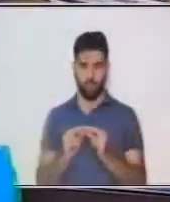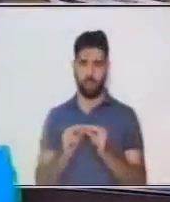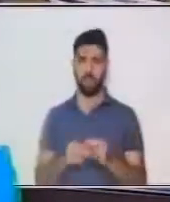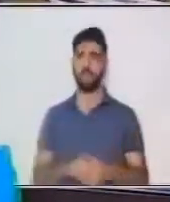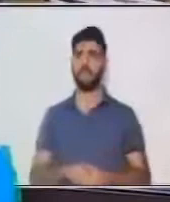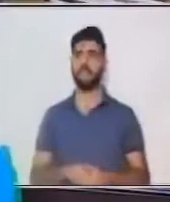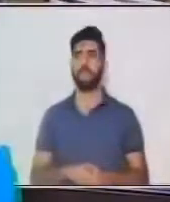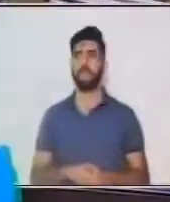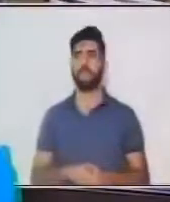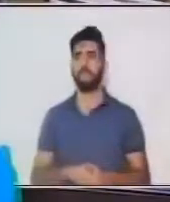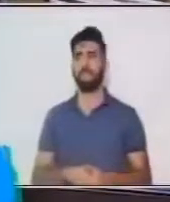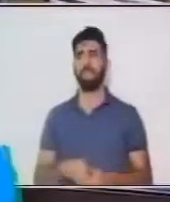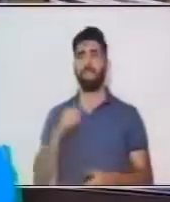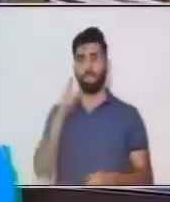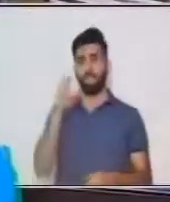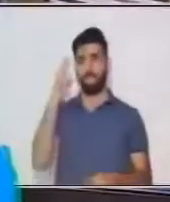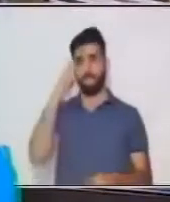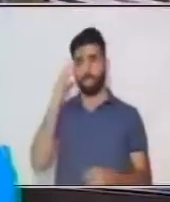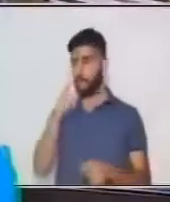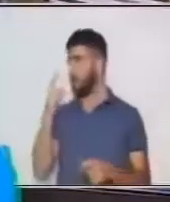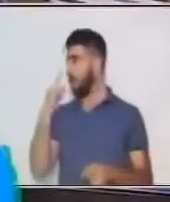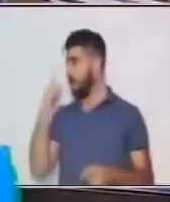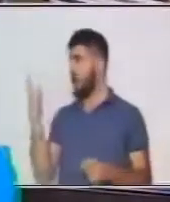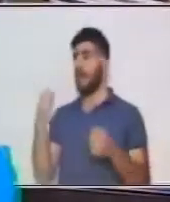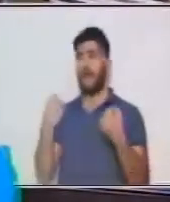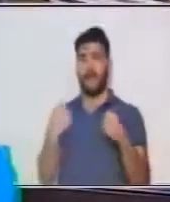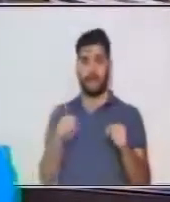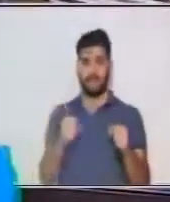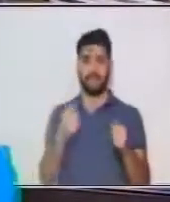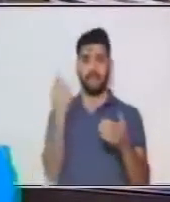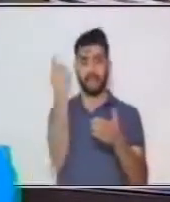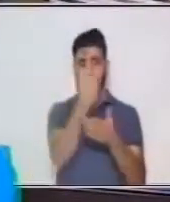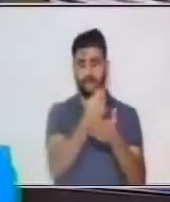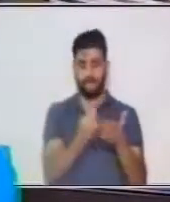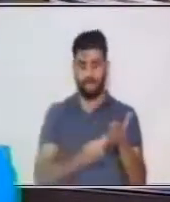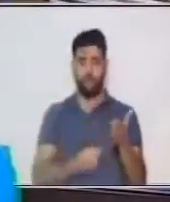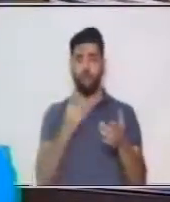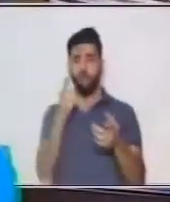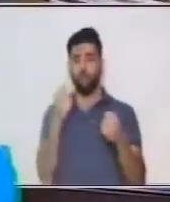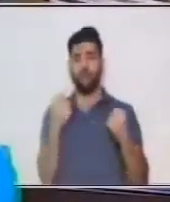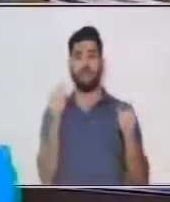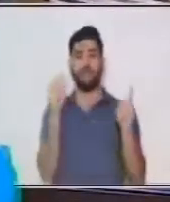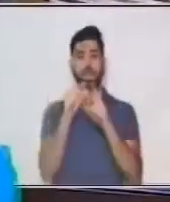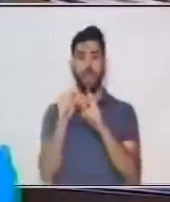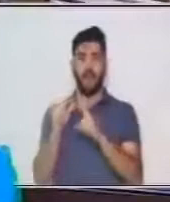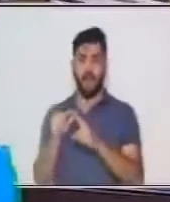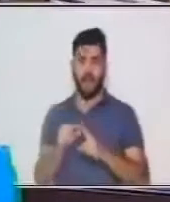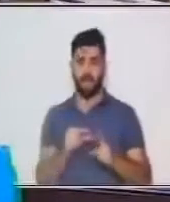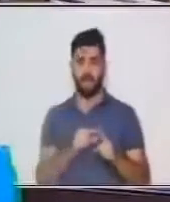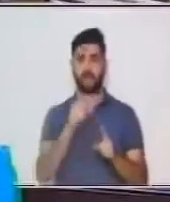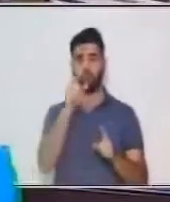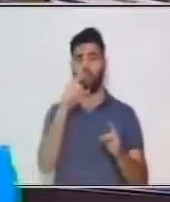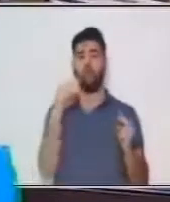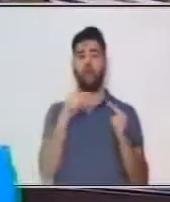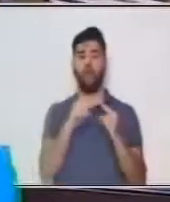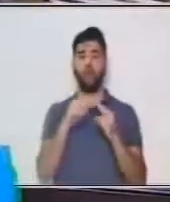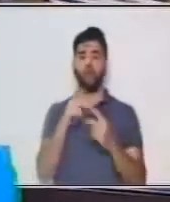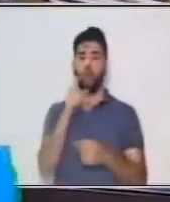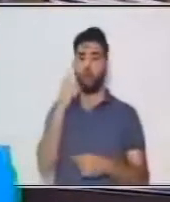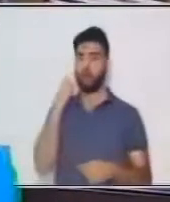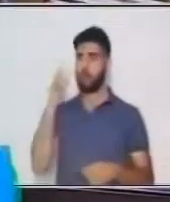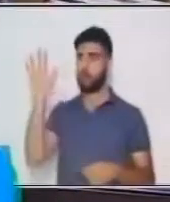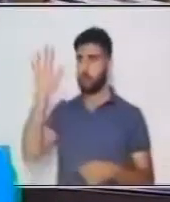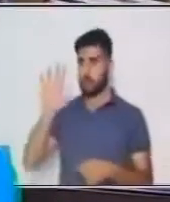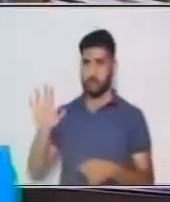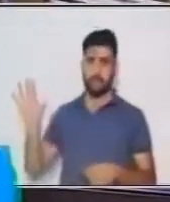¿Te recuerdas? Haz este dibujo, escribe algunas palabras que tú conozcas. Por ejemplo, ¿qué palabras sabes que se utilizan para el